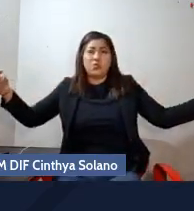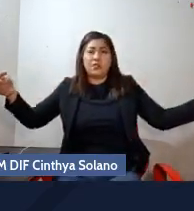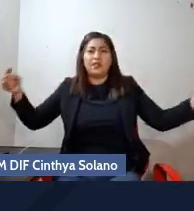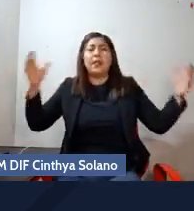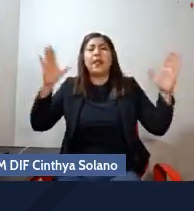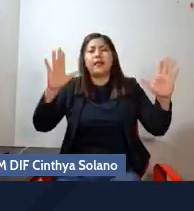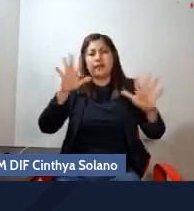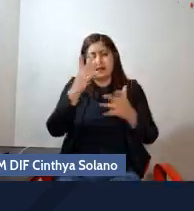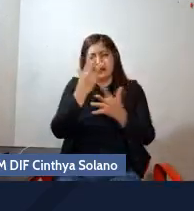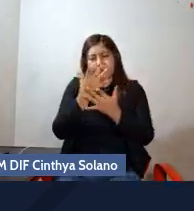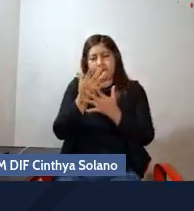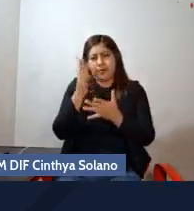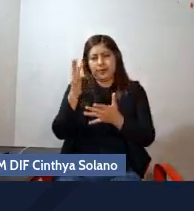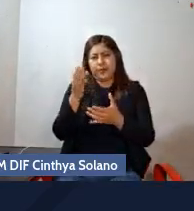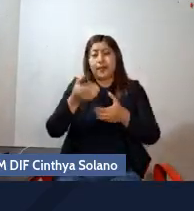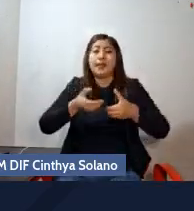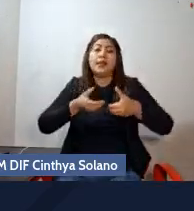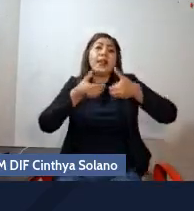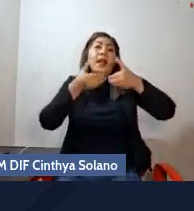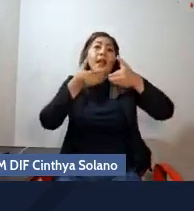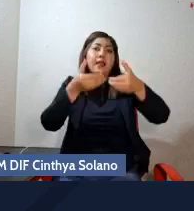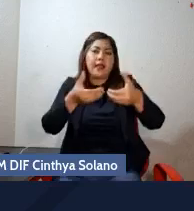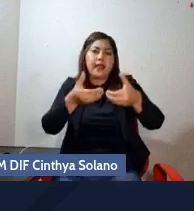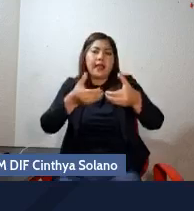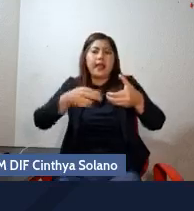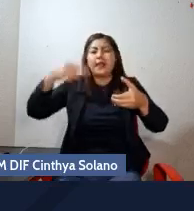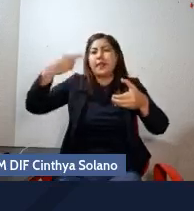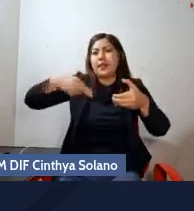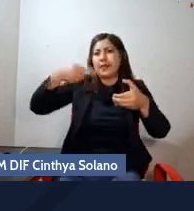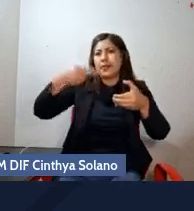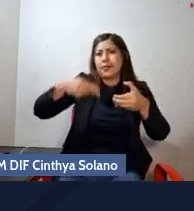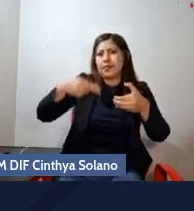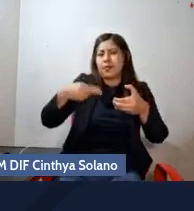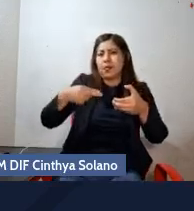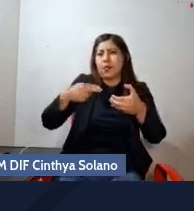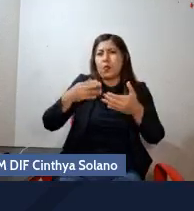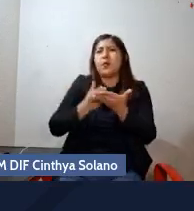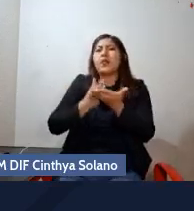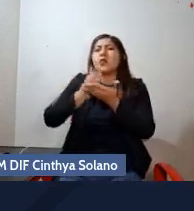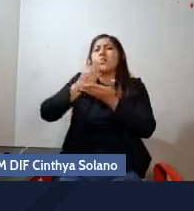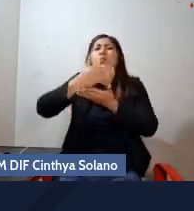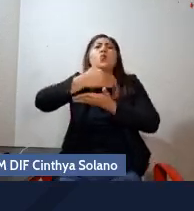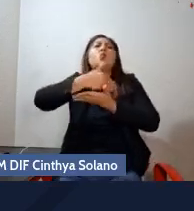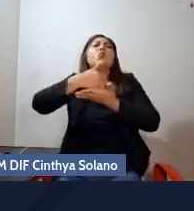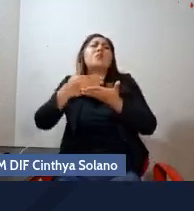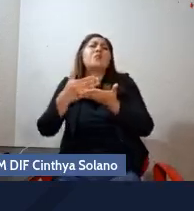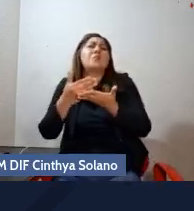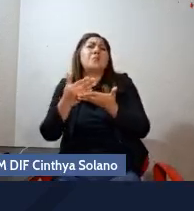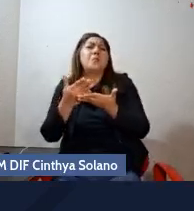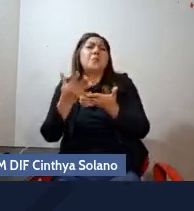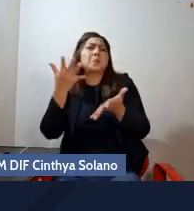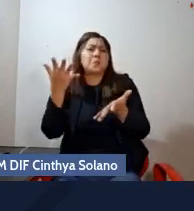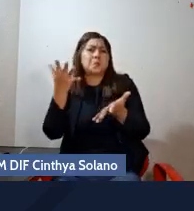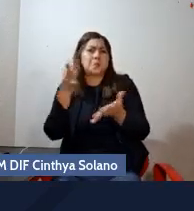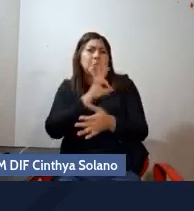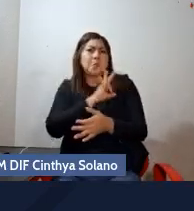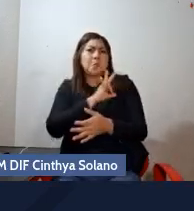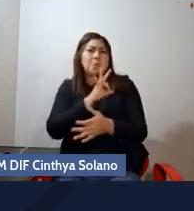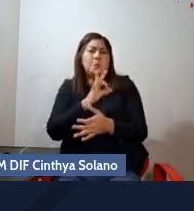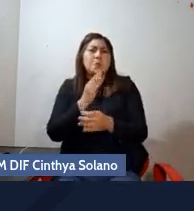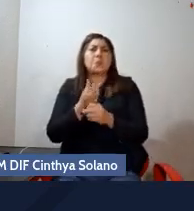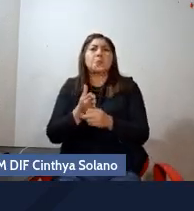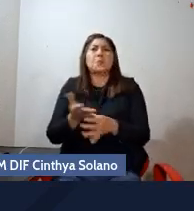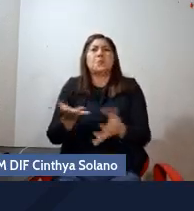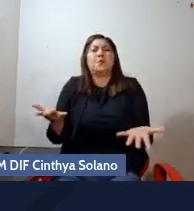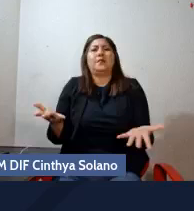puede dar de referencia? La mayor cantidad de referencia para poder encontrar ese lugar donde la situación, donde